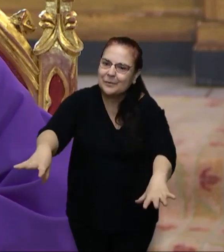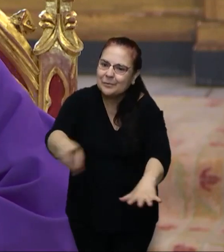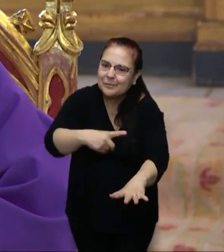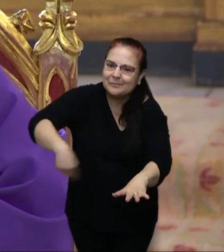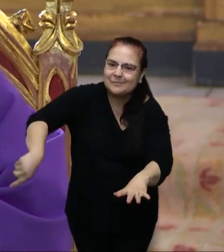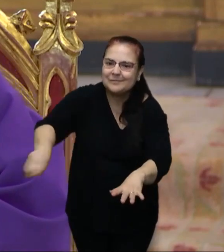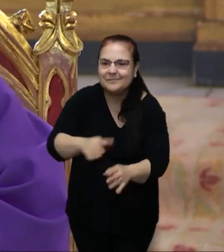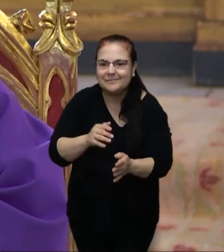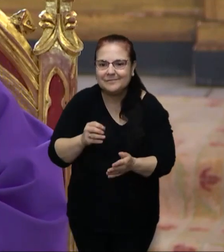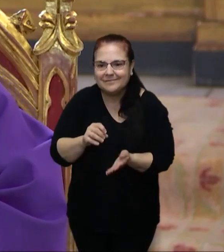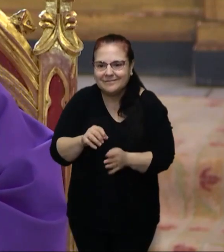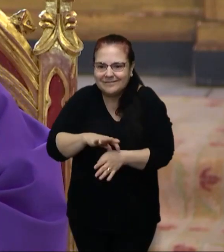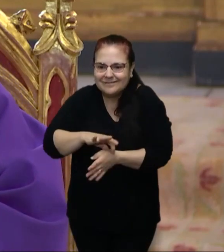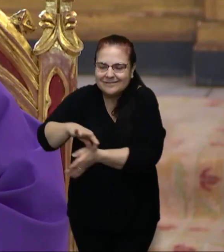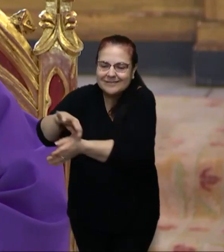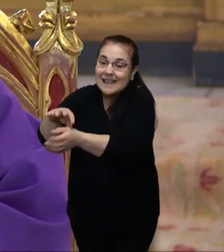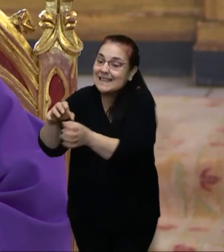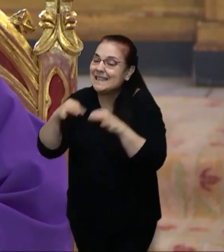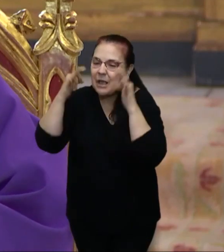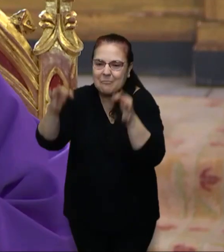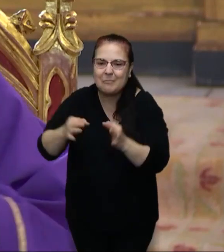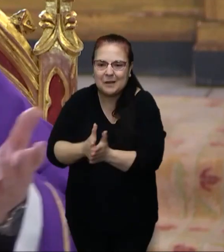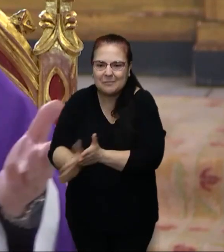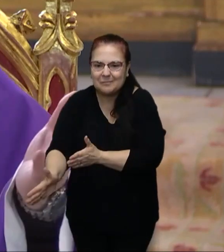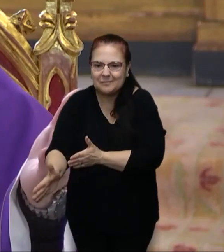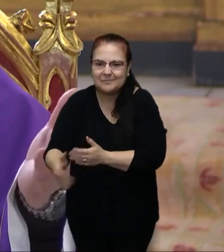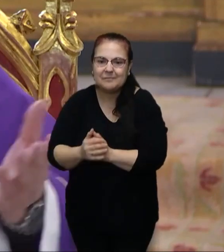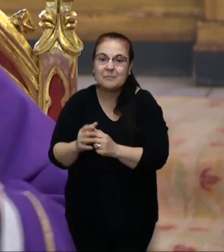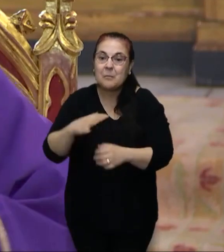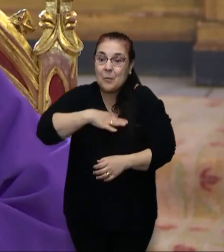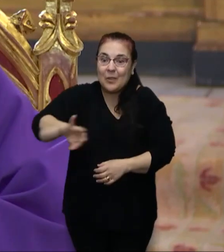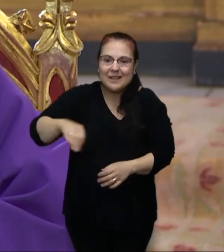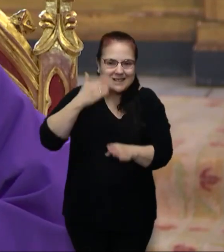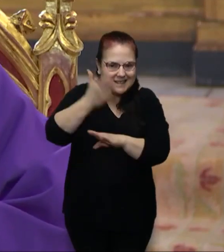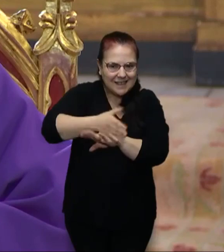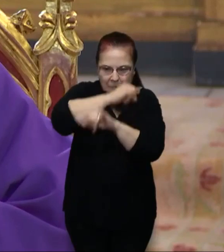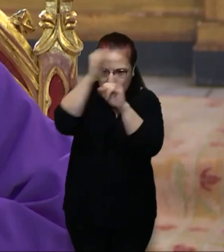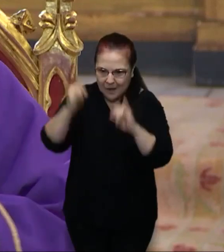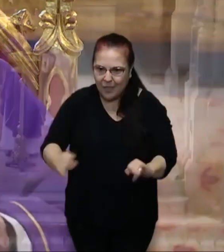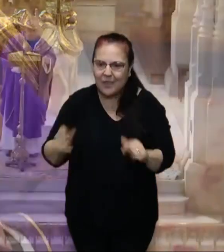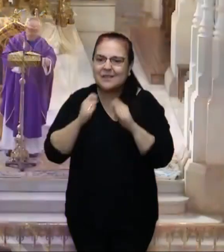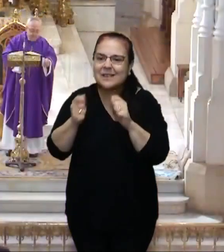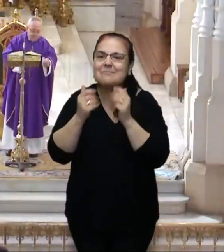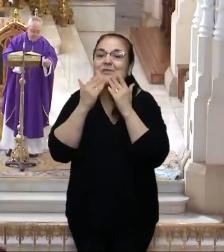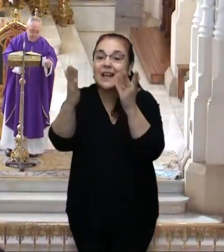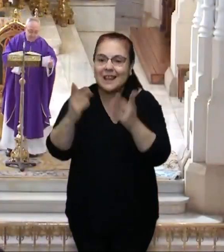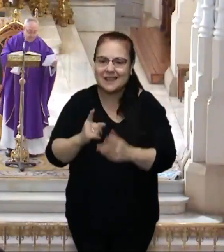vosotros y os acompañe siempre. Podéis ir en paz.